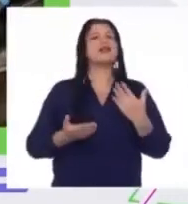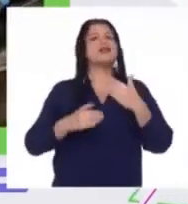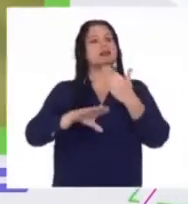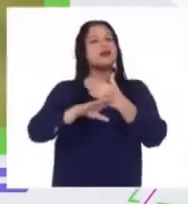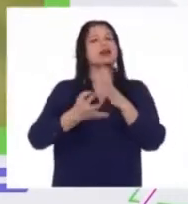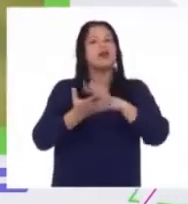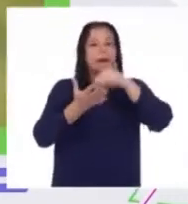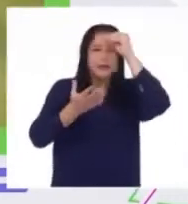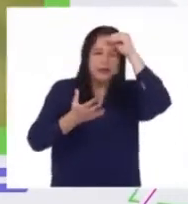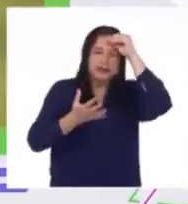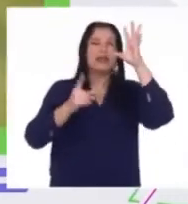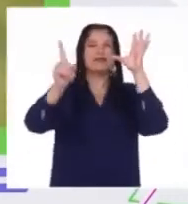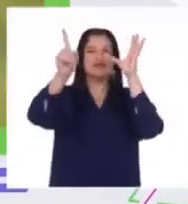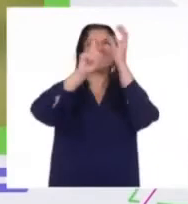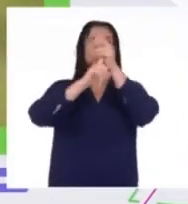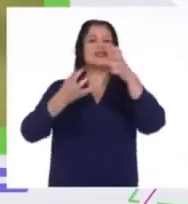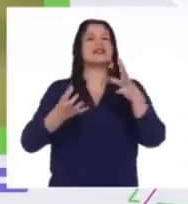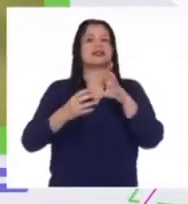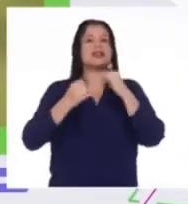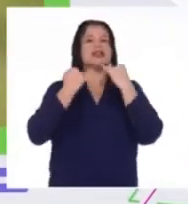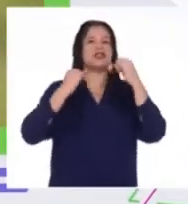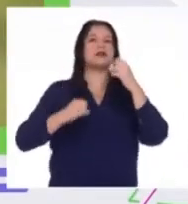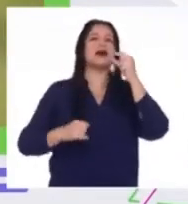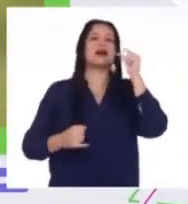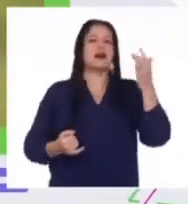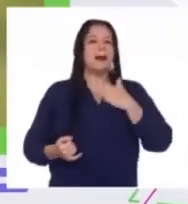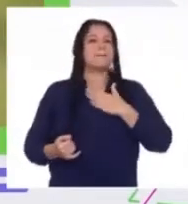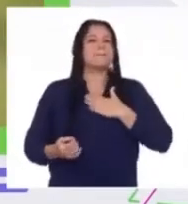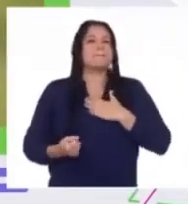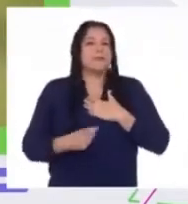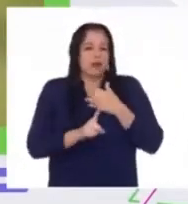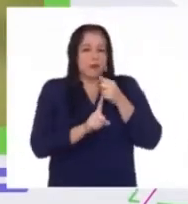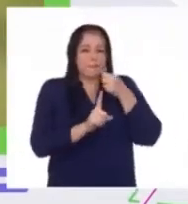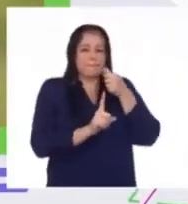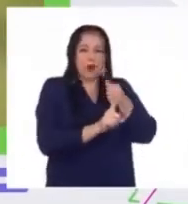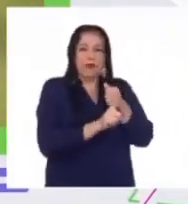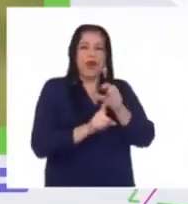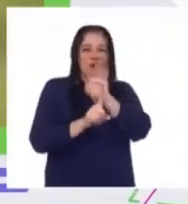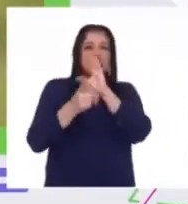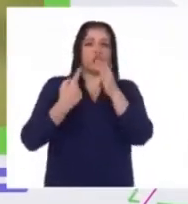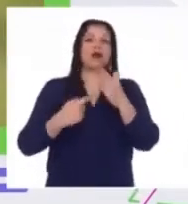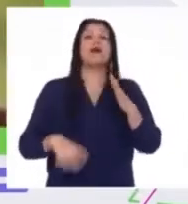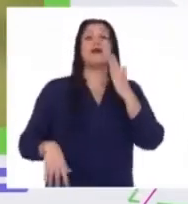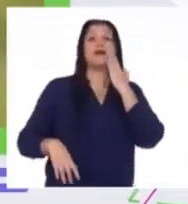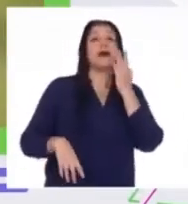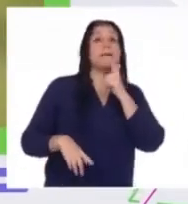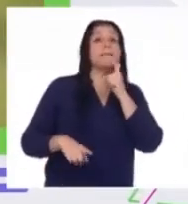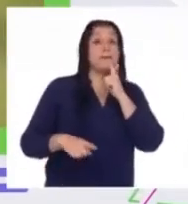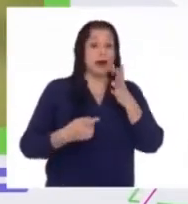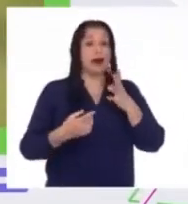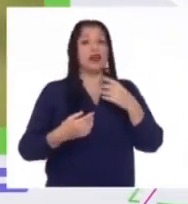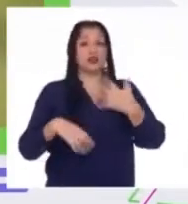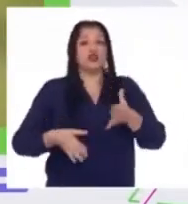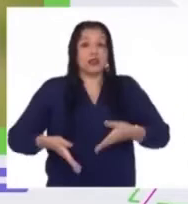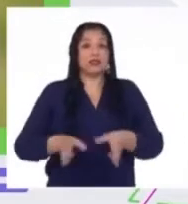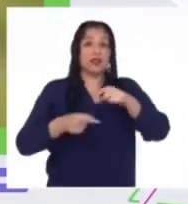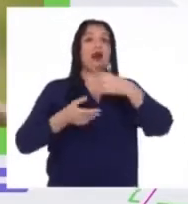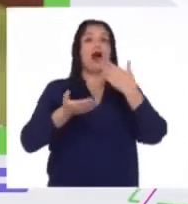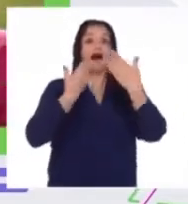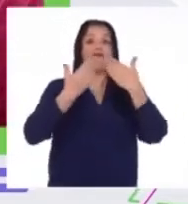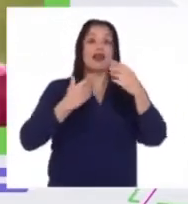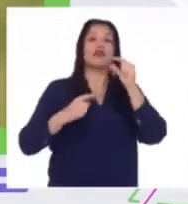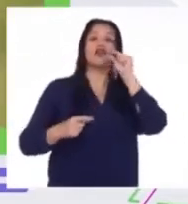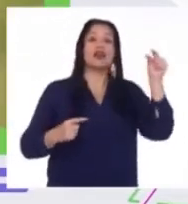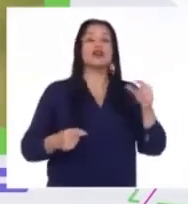voy a aprender y lo voy a lograr aprender el idioma quichua, porque es mi raíz. Mis padres son de idiomas quichua,